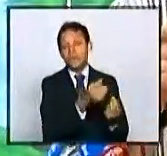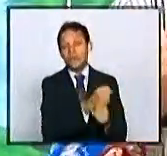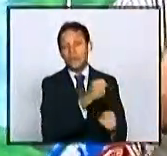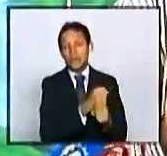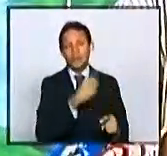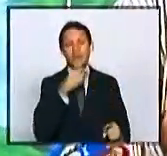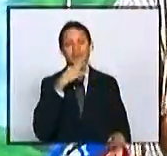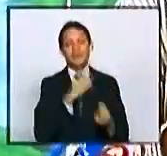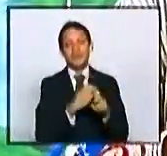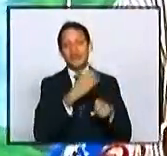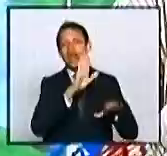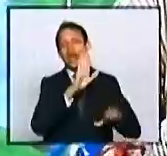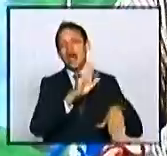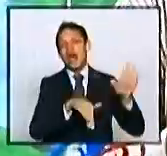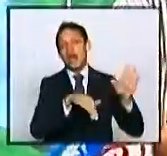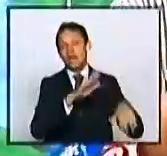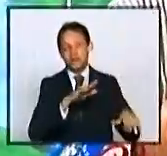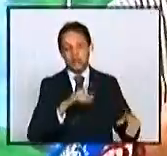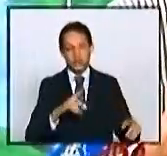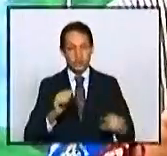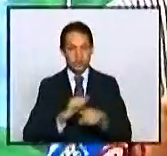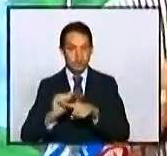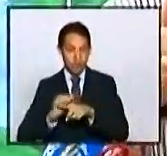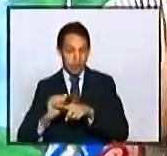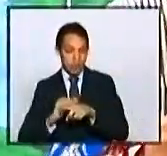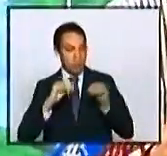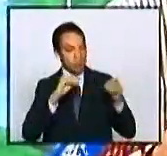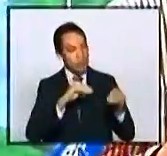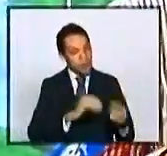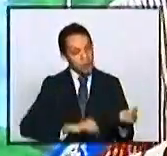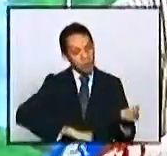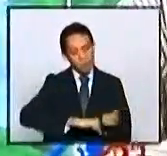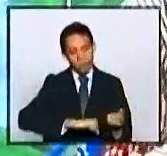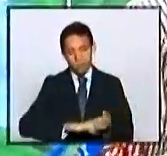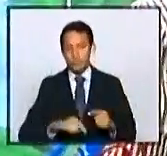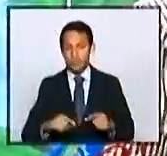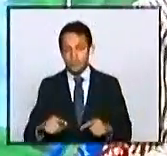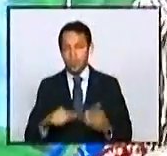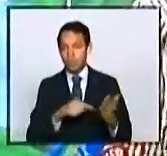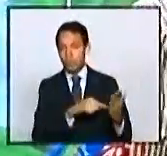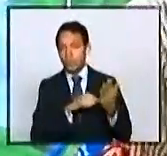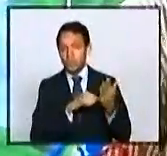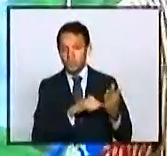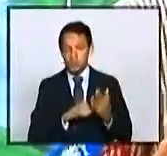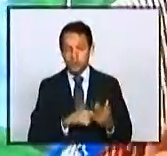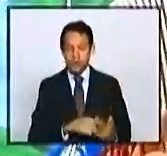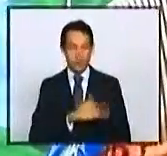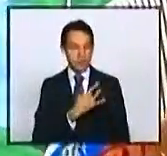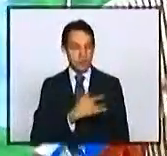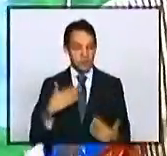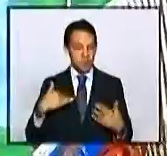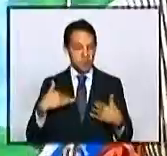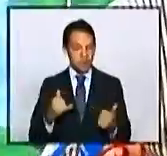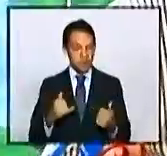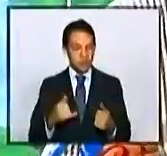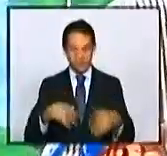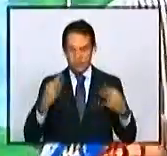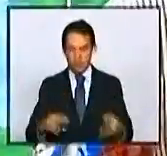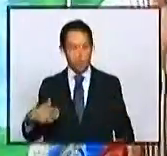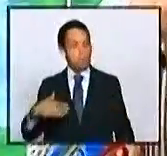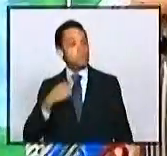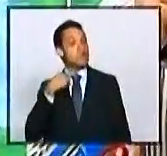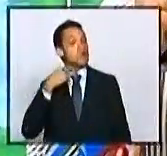asertiva sin que generen cargas adicionales para la gente. Se ha demostrado que el trabajador que siente felicidad por ir a